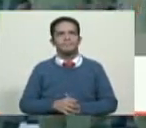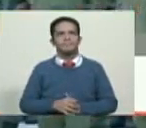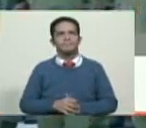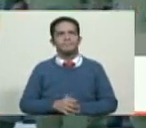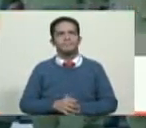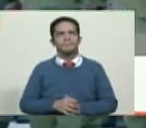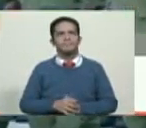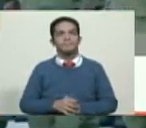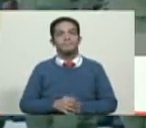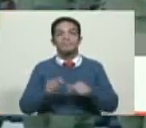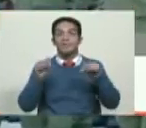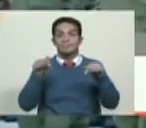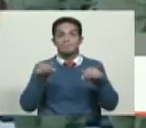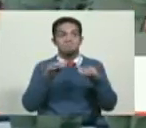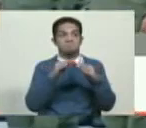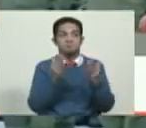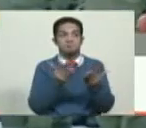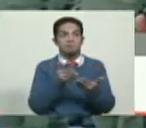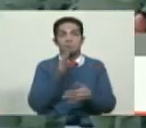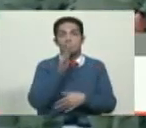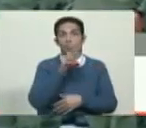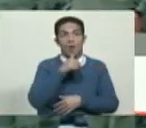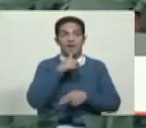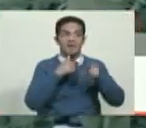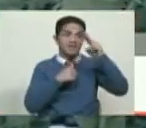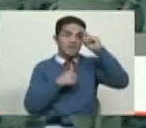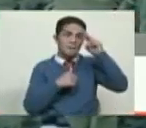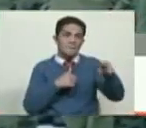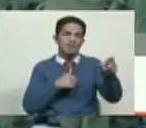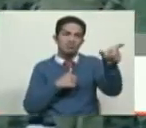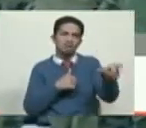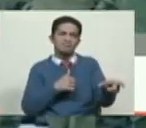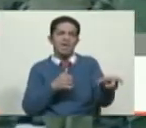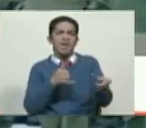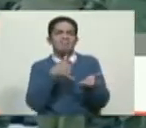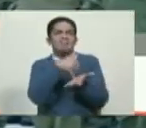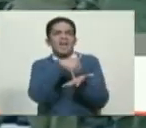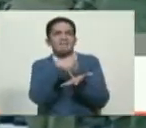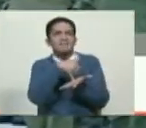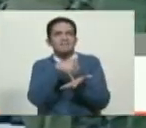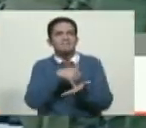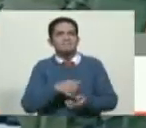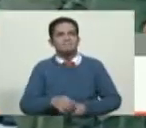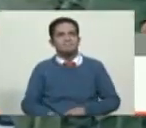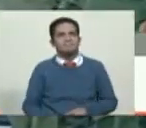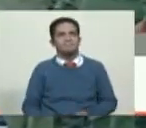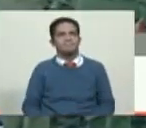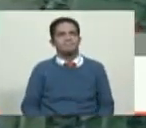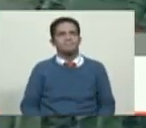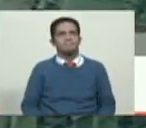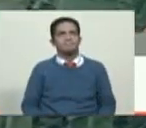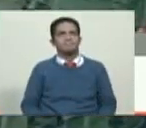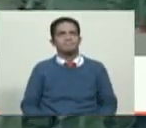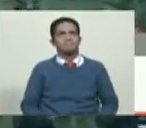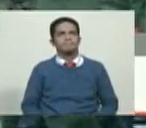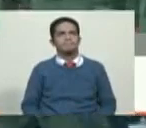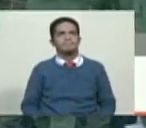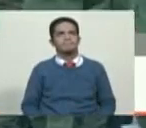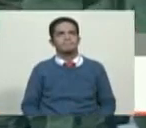En este mundo nadie respeta a los débiles. Mande a discreción, general. ¡A